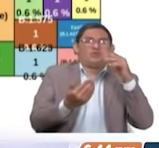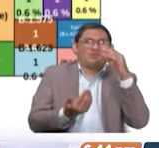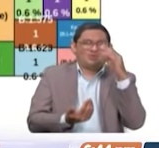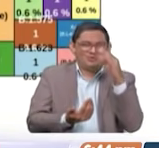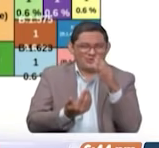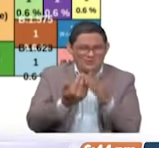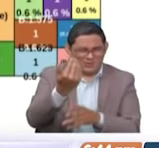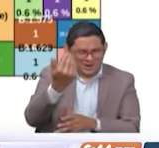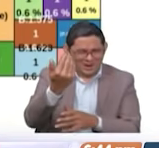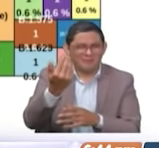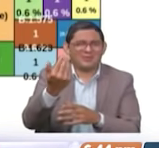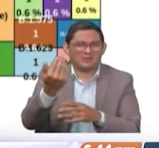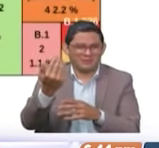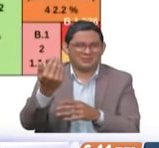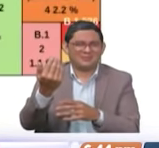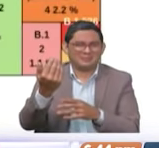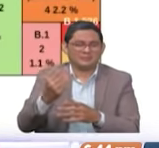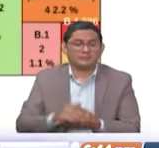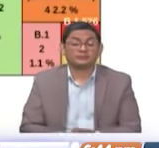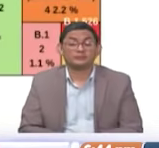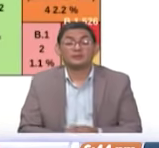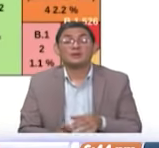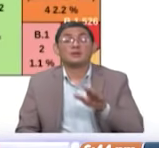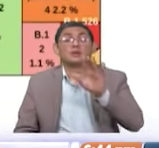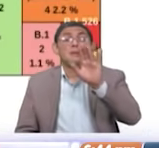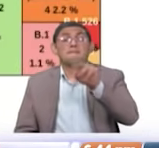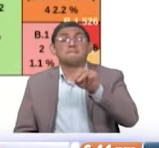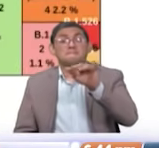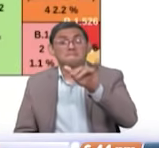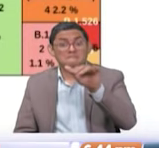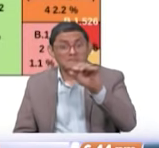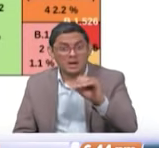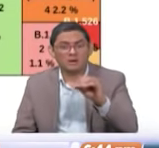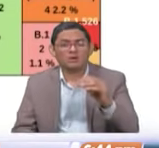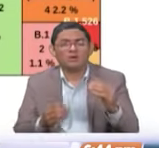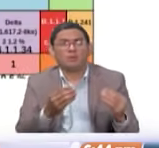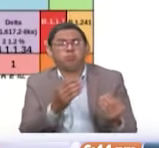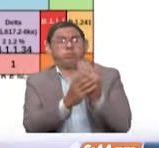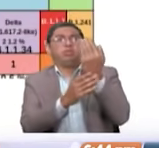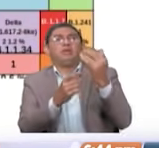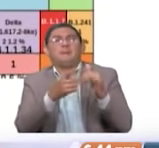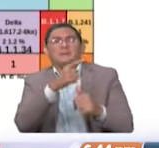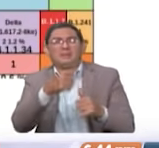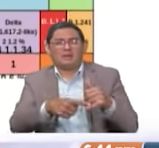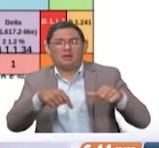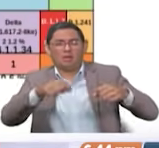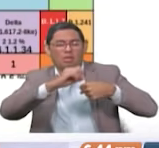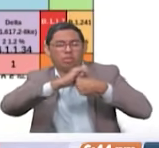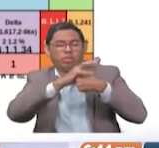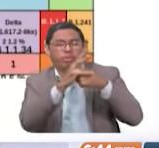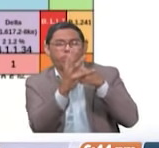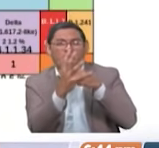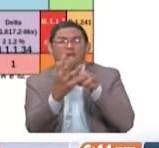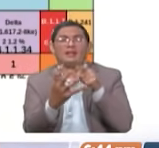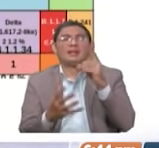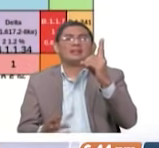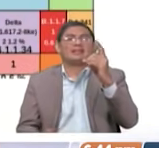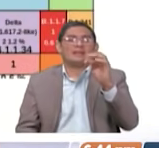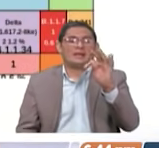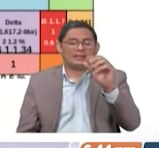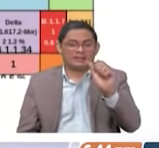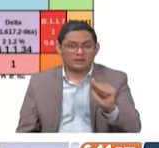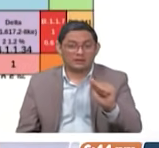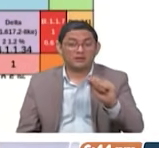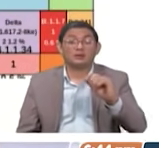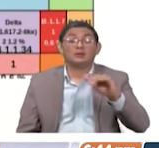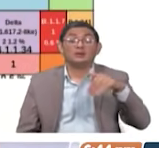diferentes introducciones para mayo detectamos delta en junio mío se